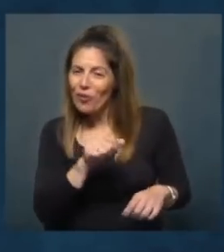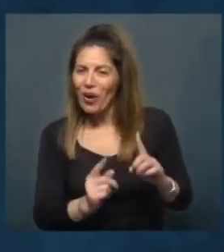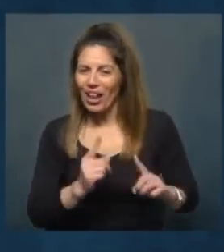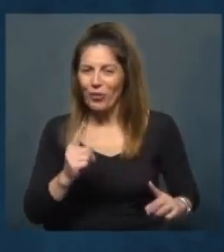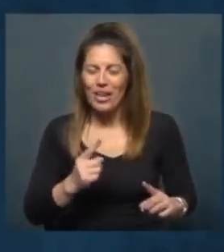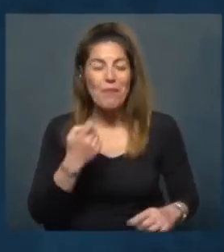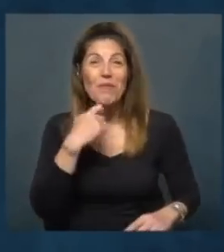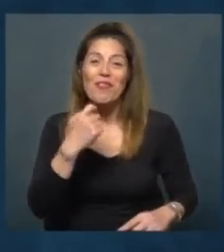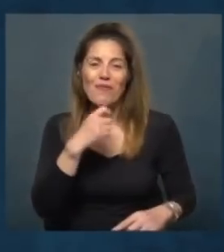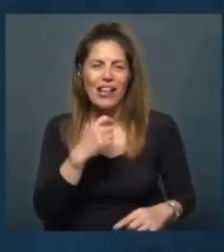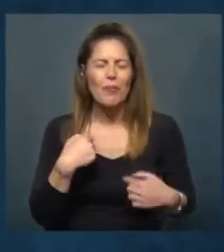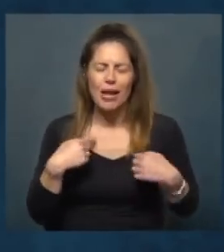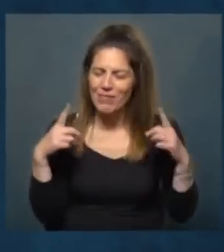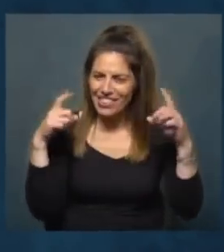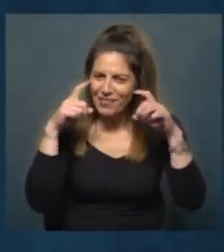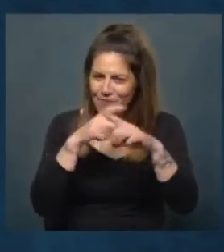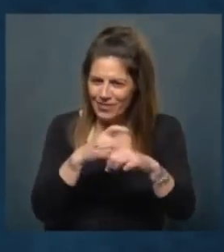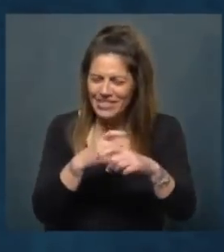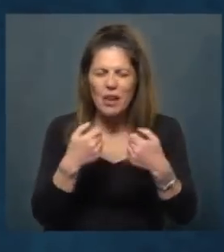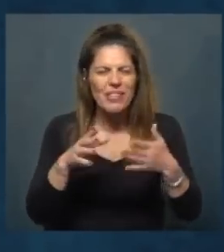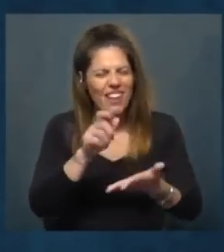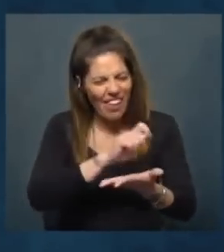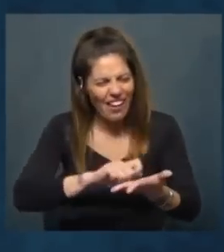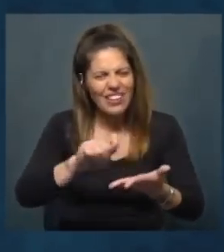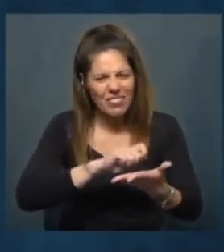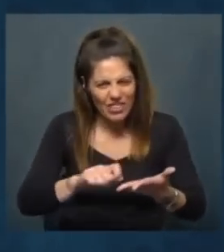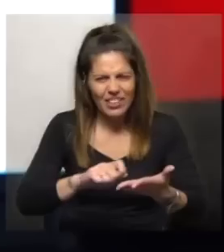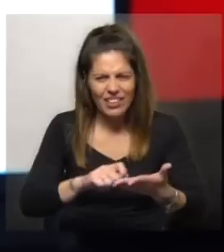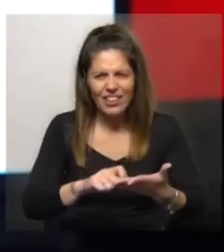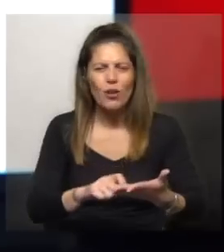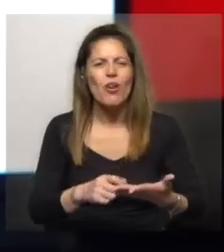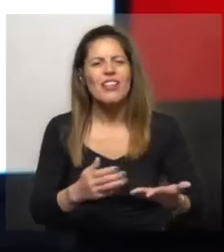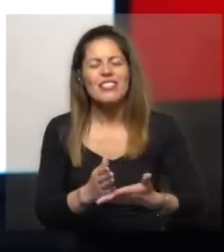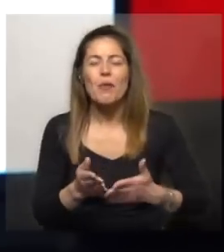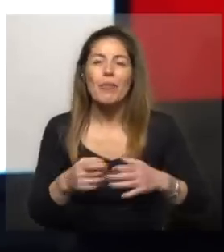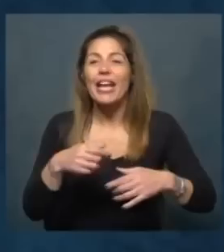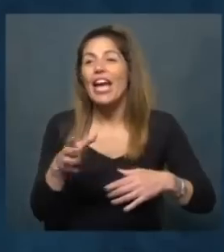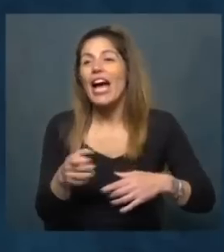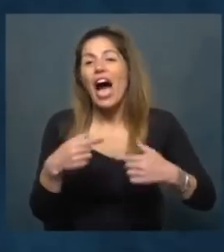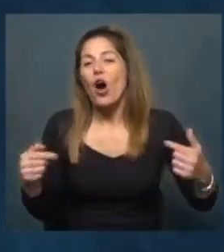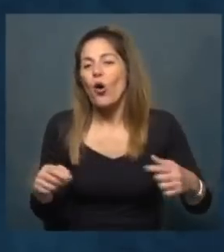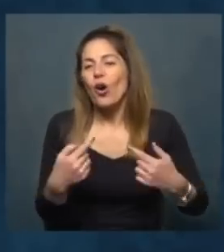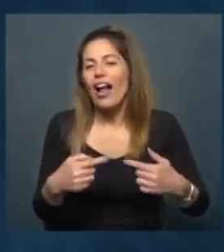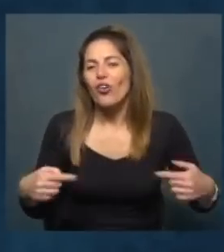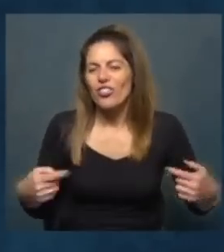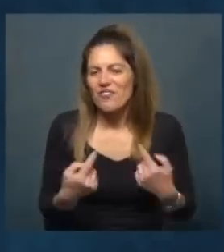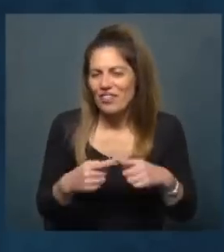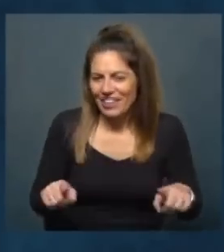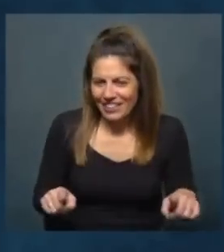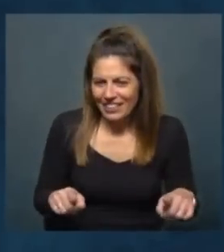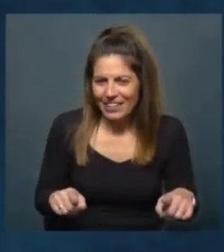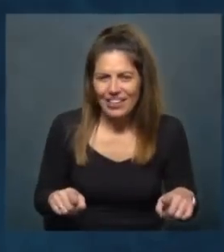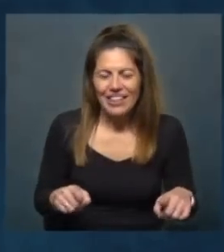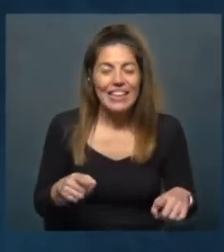a mí me falta me cuesta me cuesta ponerme a componer Me da pereza siempre encuentro algo más en otra cosa para hacer y